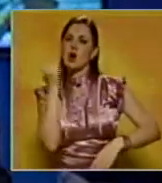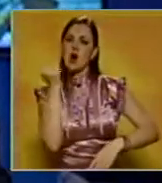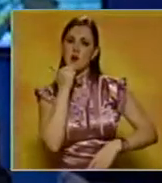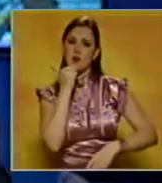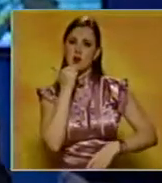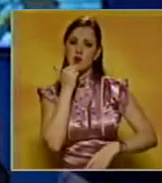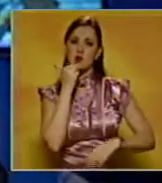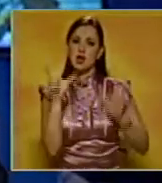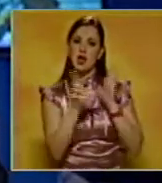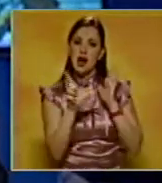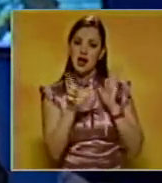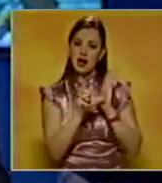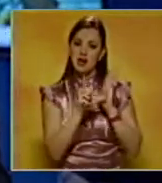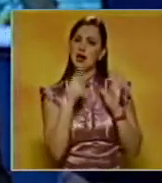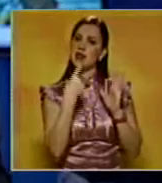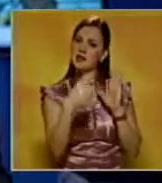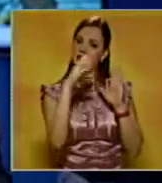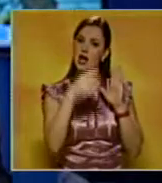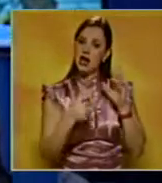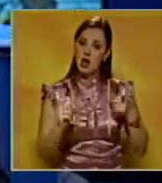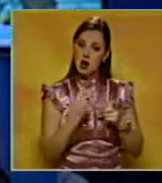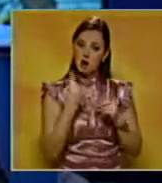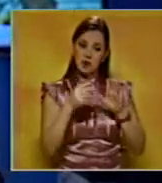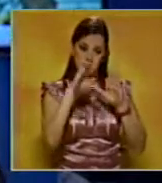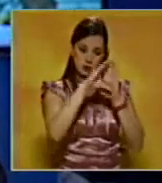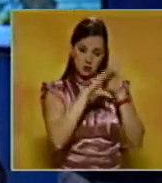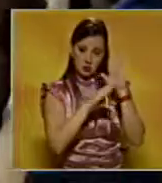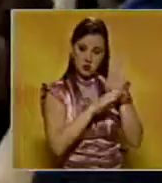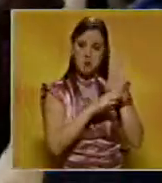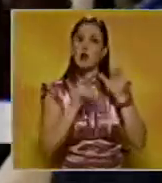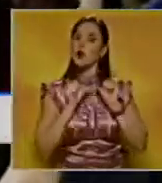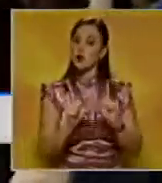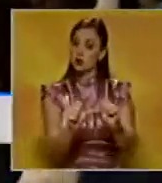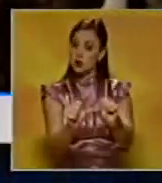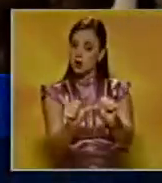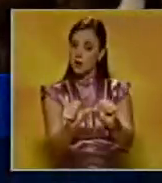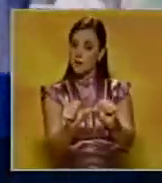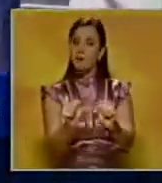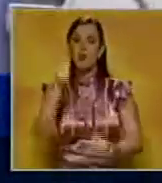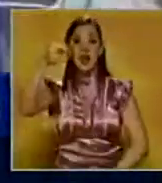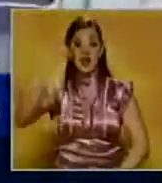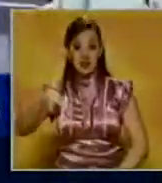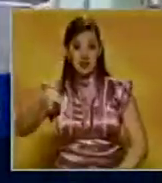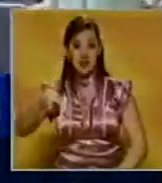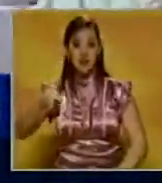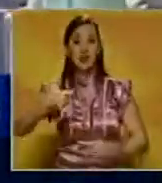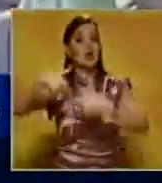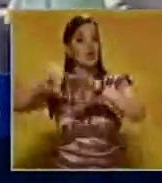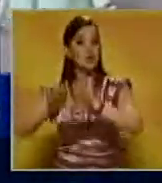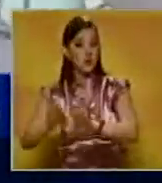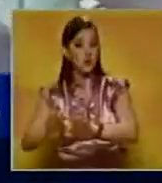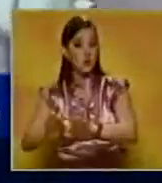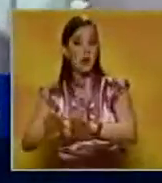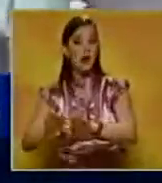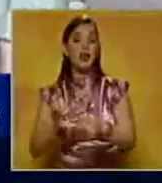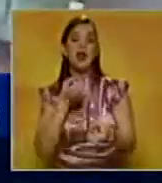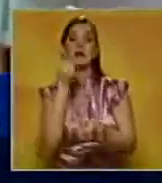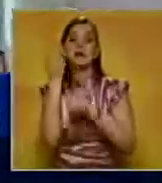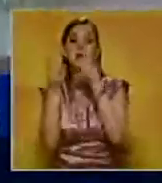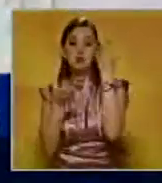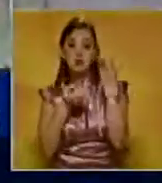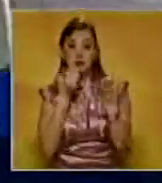y aseguró que los principios constitucionales permanecerán vigentes. El Tribunal Constitucional suspenderá la